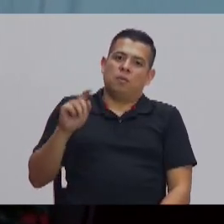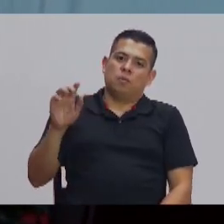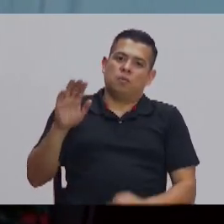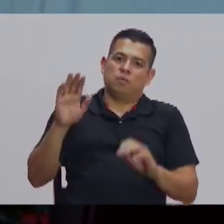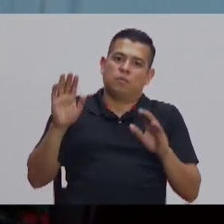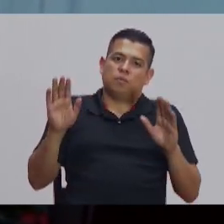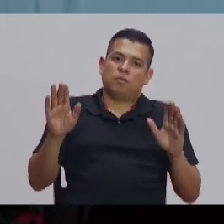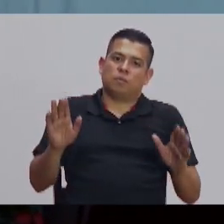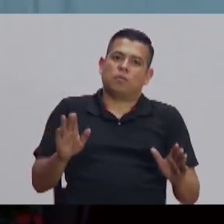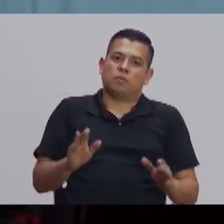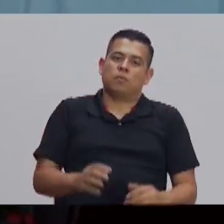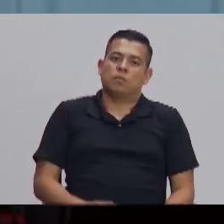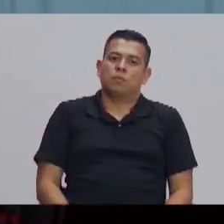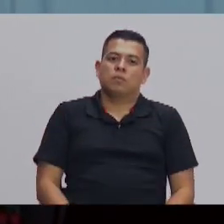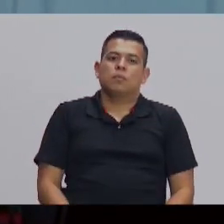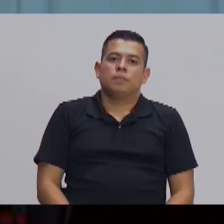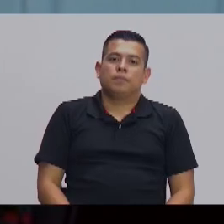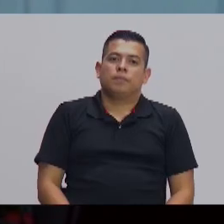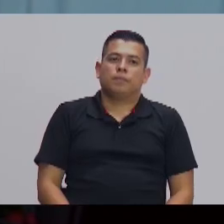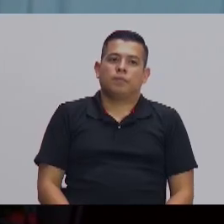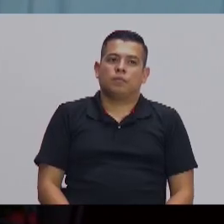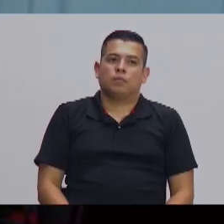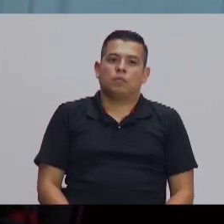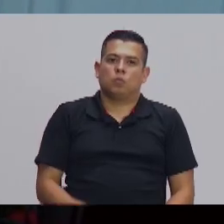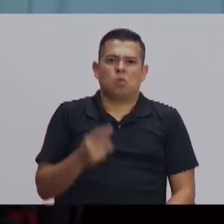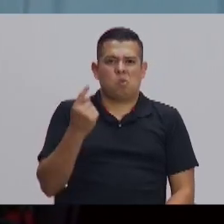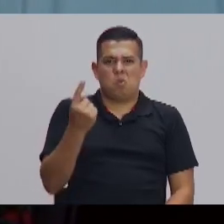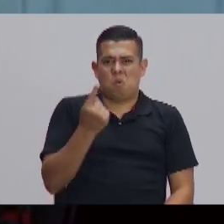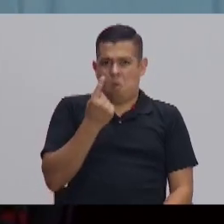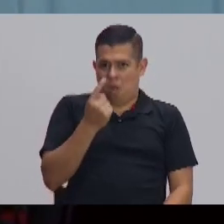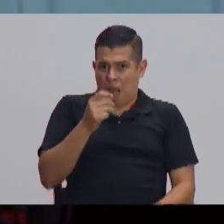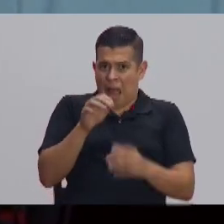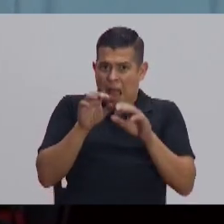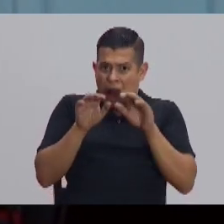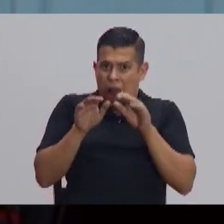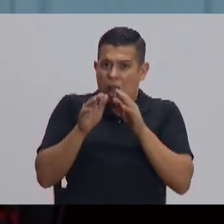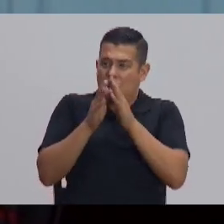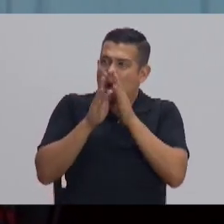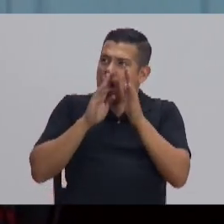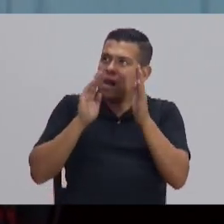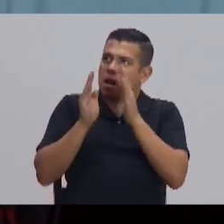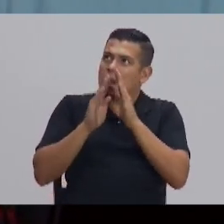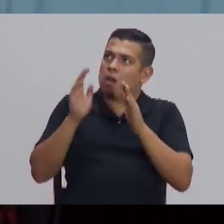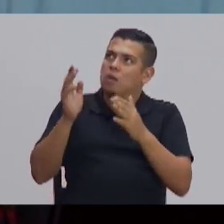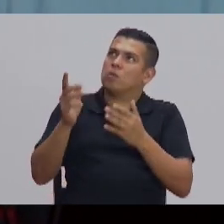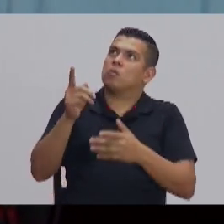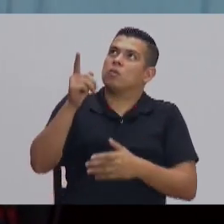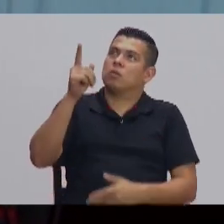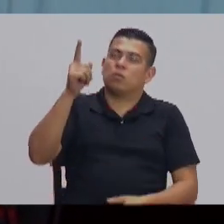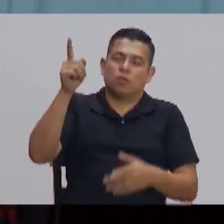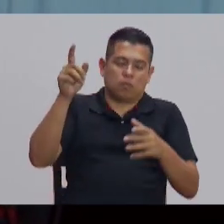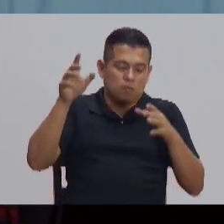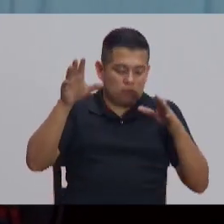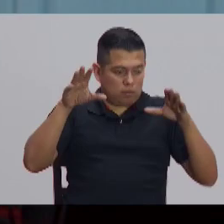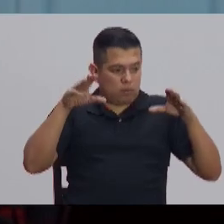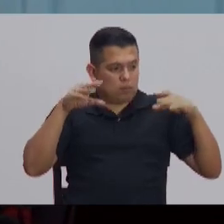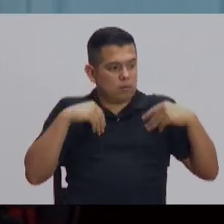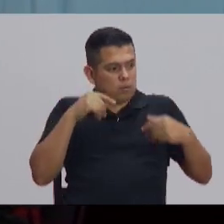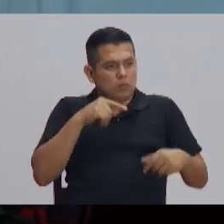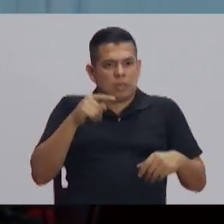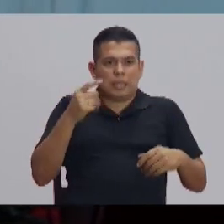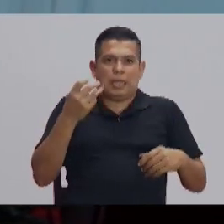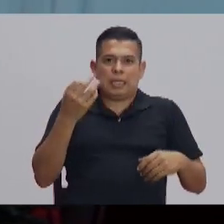es un solo eso es alabanza a nuestro dios sin